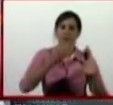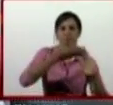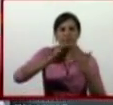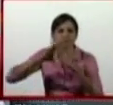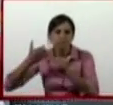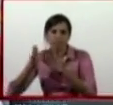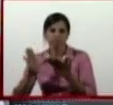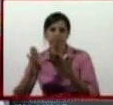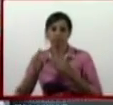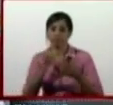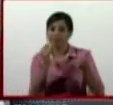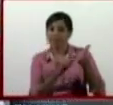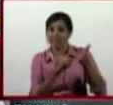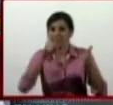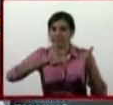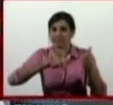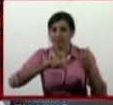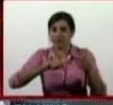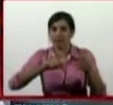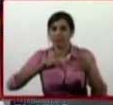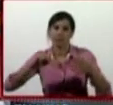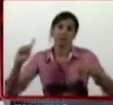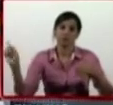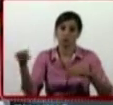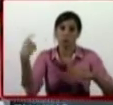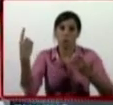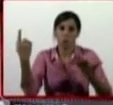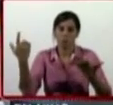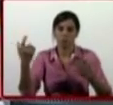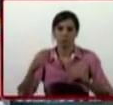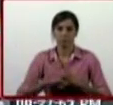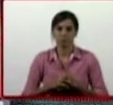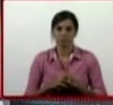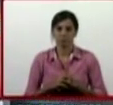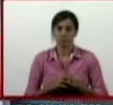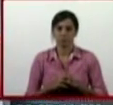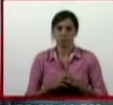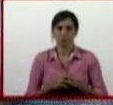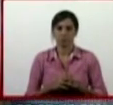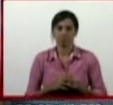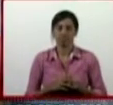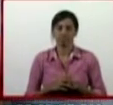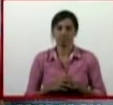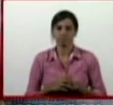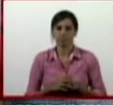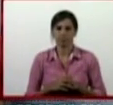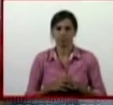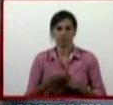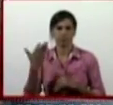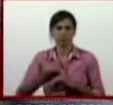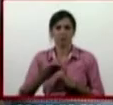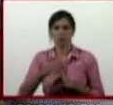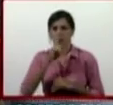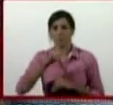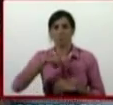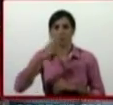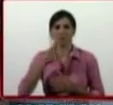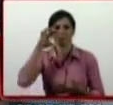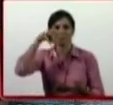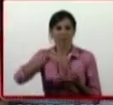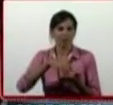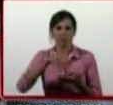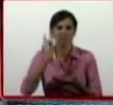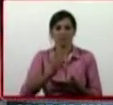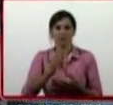pero que expresa necesidades colectivas. ¿Ah? Bueno, en lo fundamental, una política de Estado tiene que ser